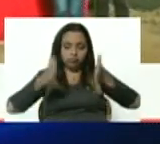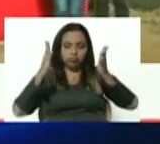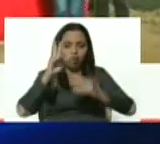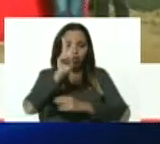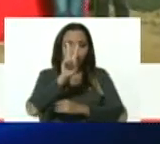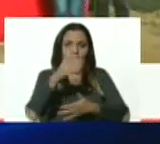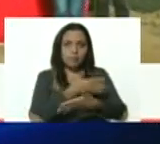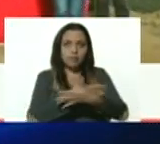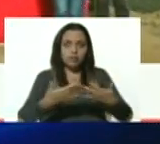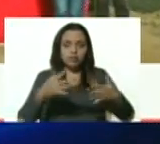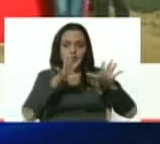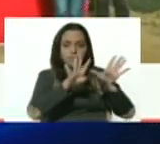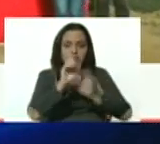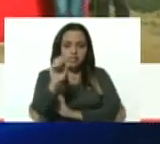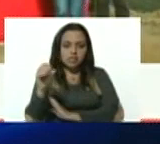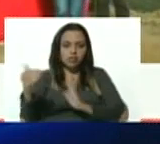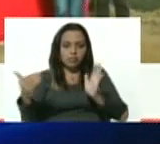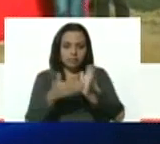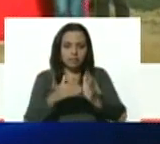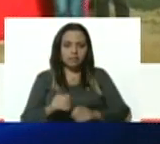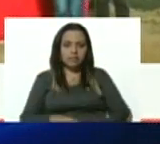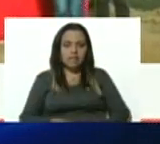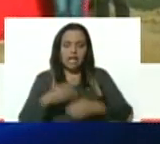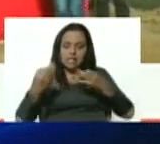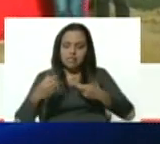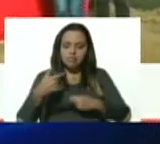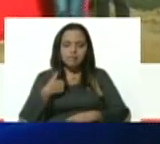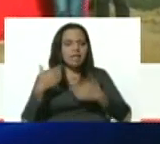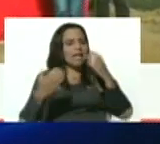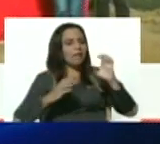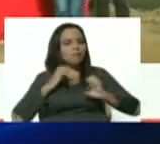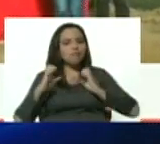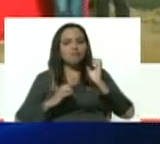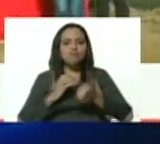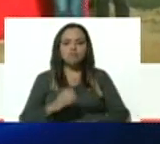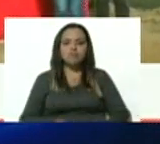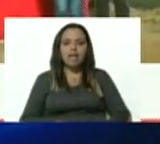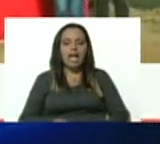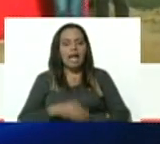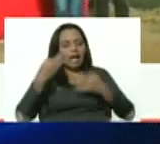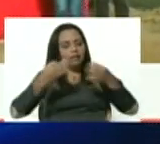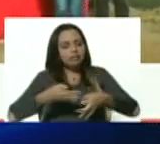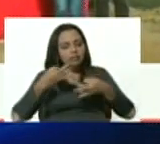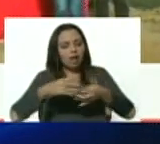2.900.000. Siempre para mí es muy emocionante cada hito que develamos.